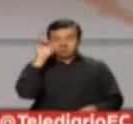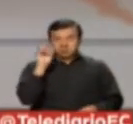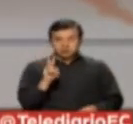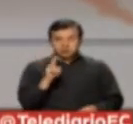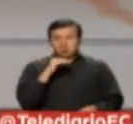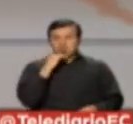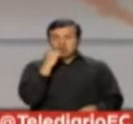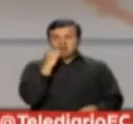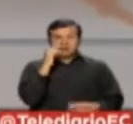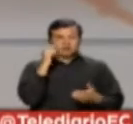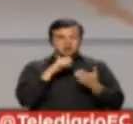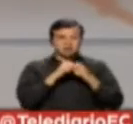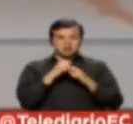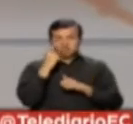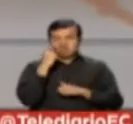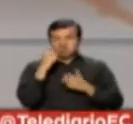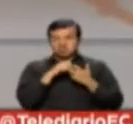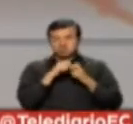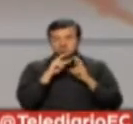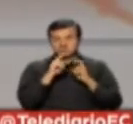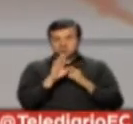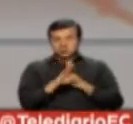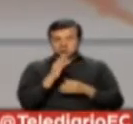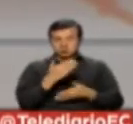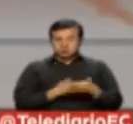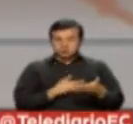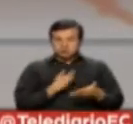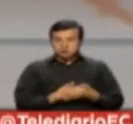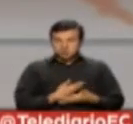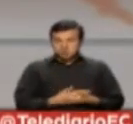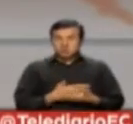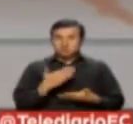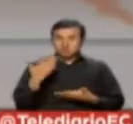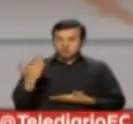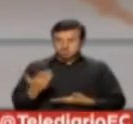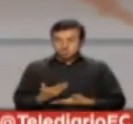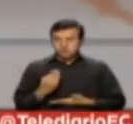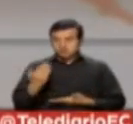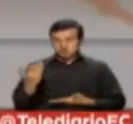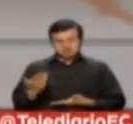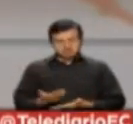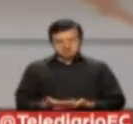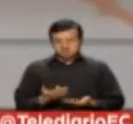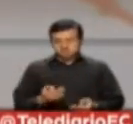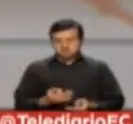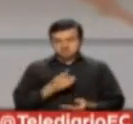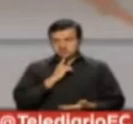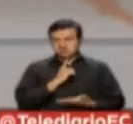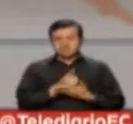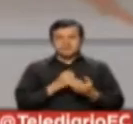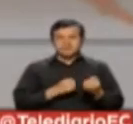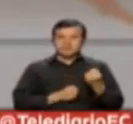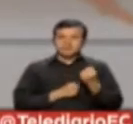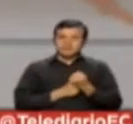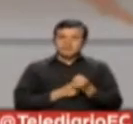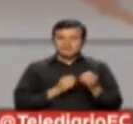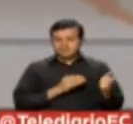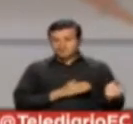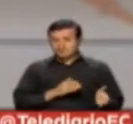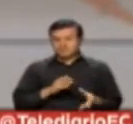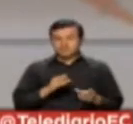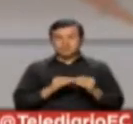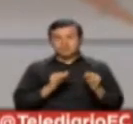tengan situaciones de alguna complejidad en cuanto a sus documentos se les recibe los chicos y por supuesto se les ayuda a que pongan en orden los